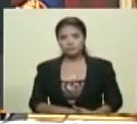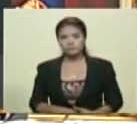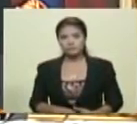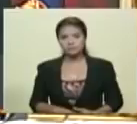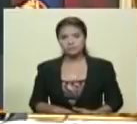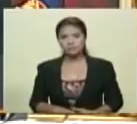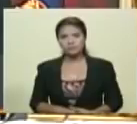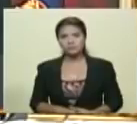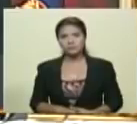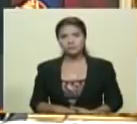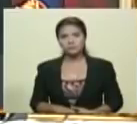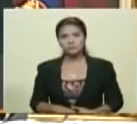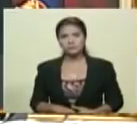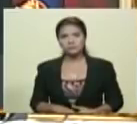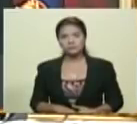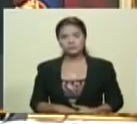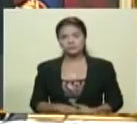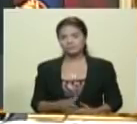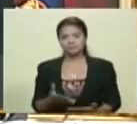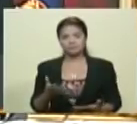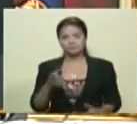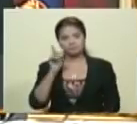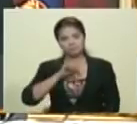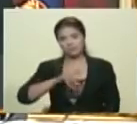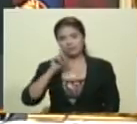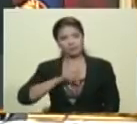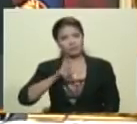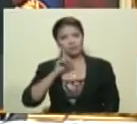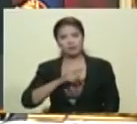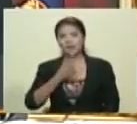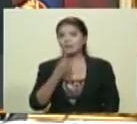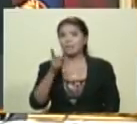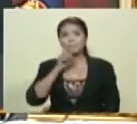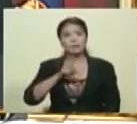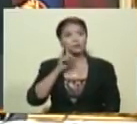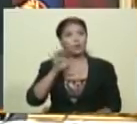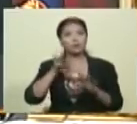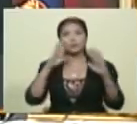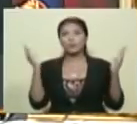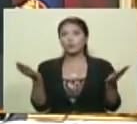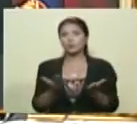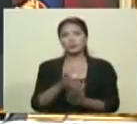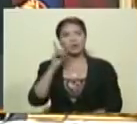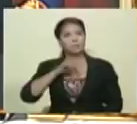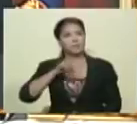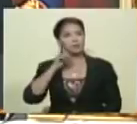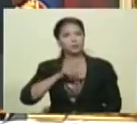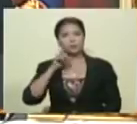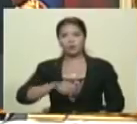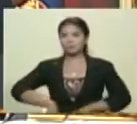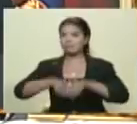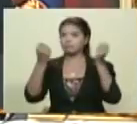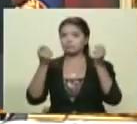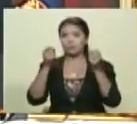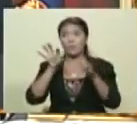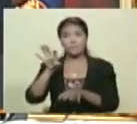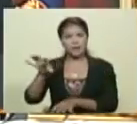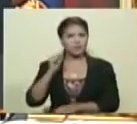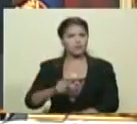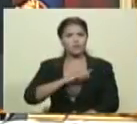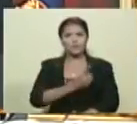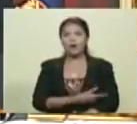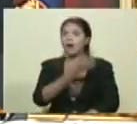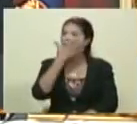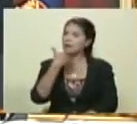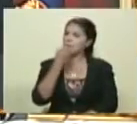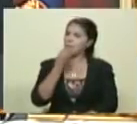Y fue una gran farsa, una gran mentira. Se le mintió a la opinión pública del mundo. Y se destruyó un país poderoso, hermoso, de